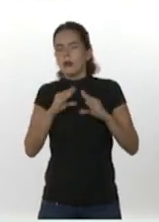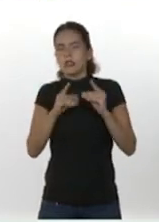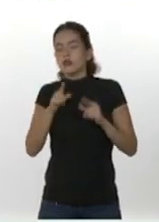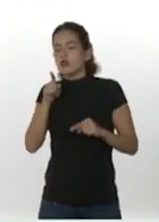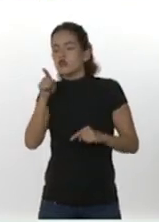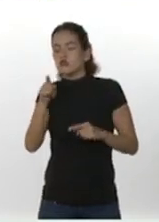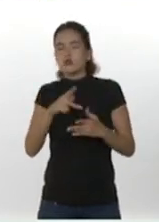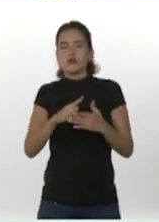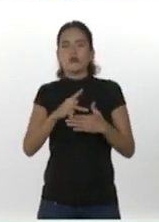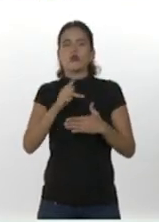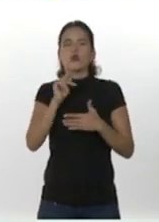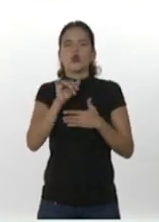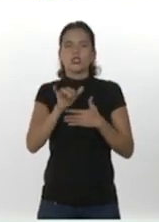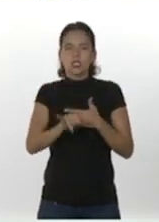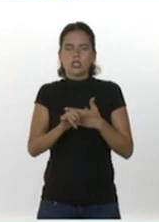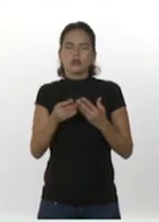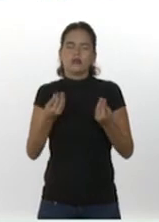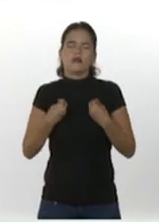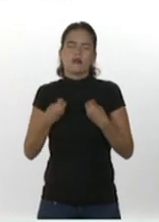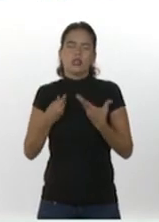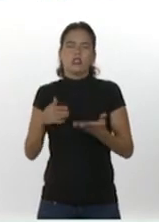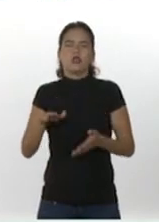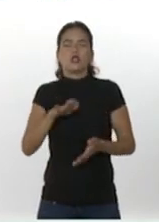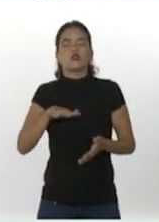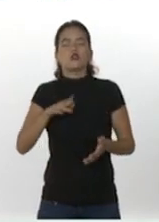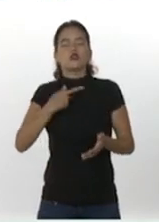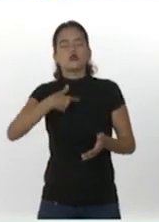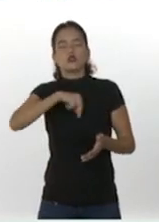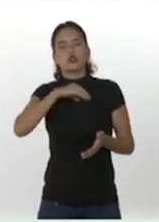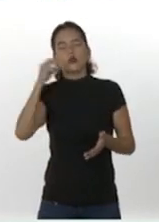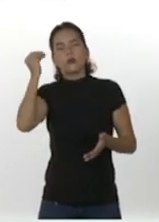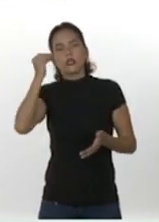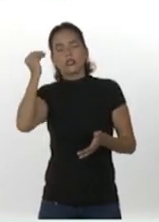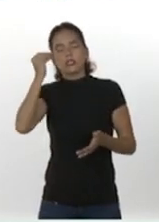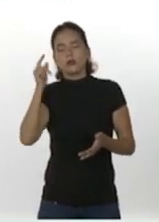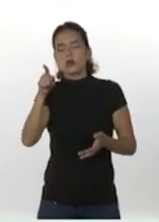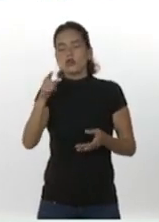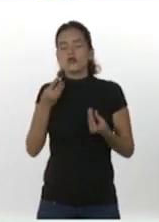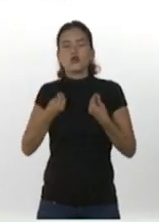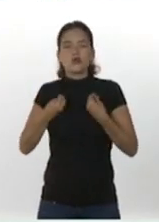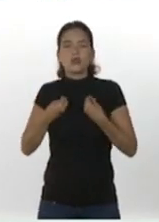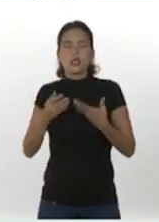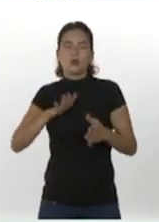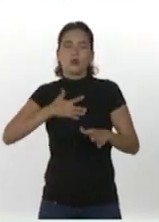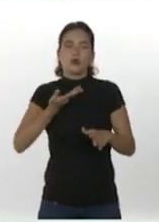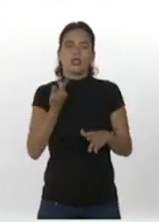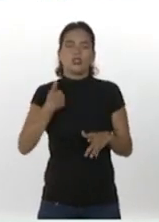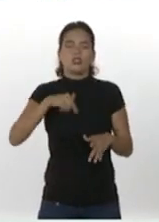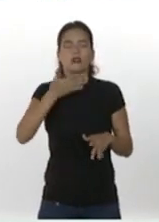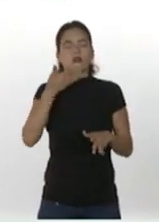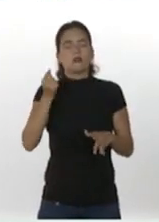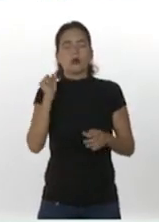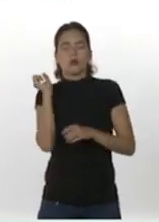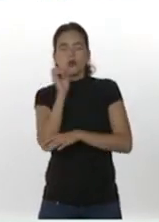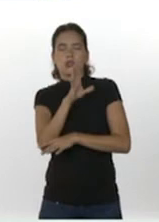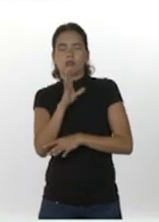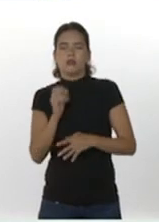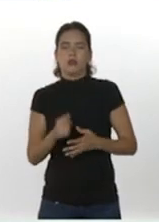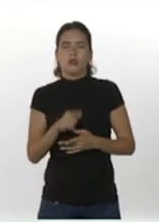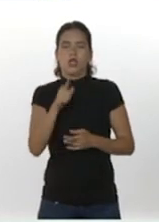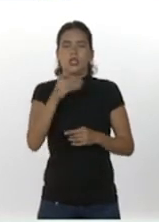su proyecto de vida, de hacia dónde nosotros pensamos que su vida puede tener una mejor proyección.